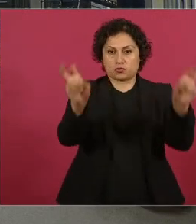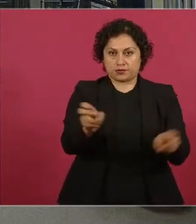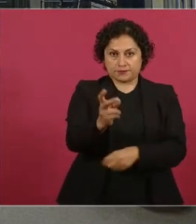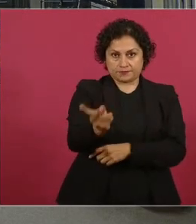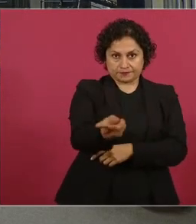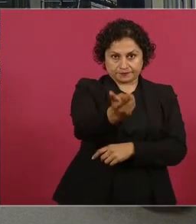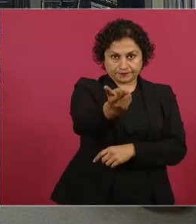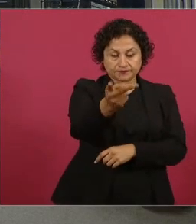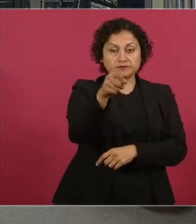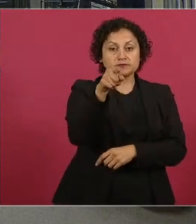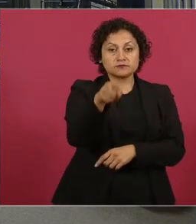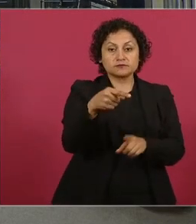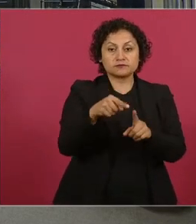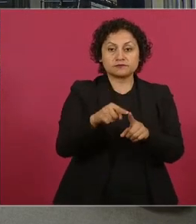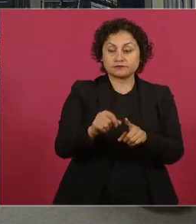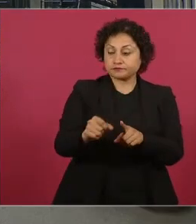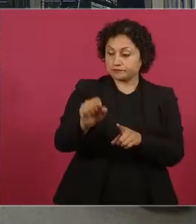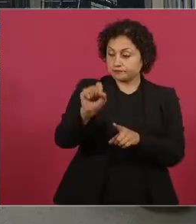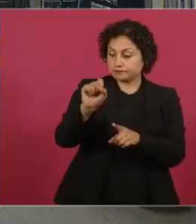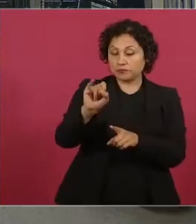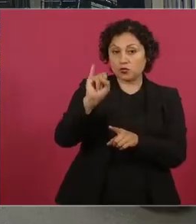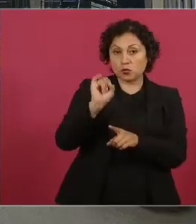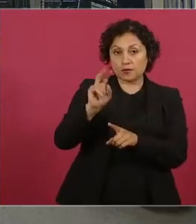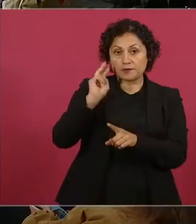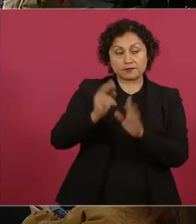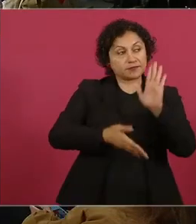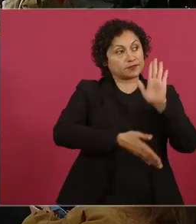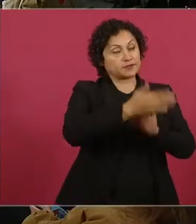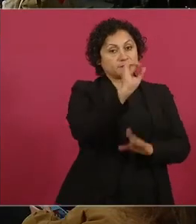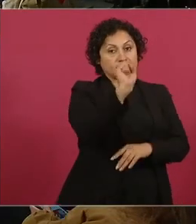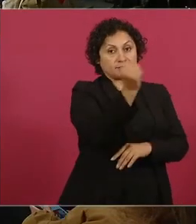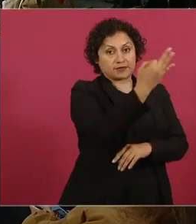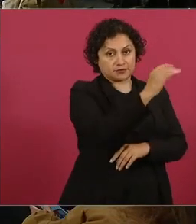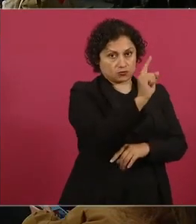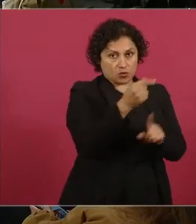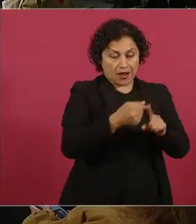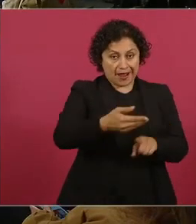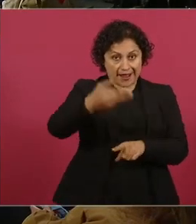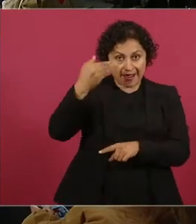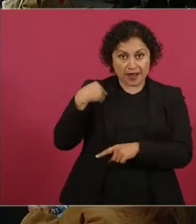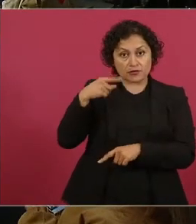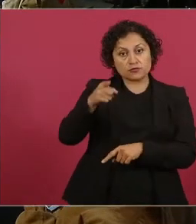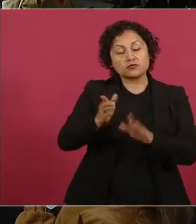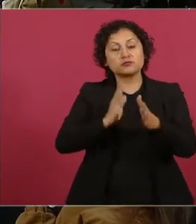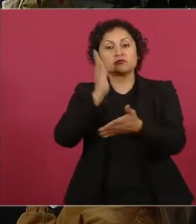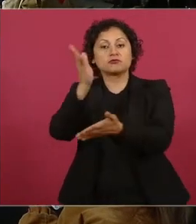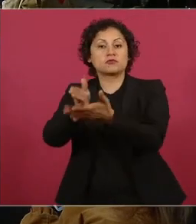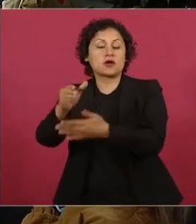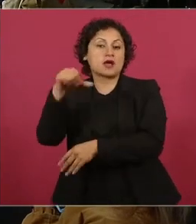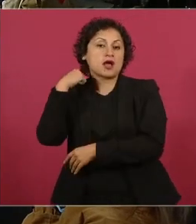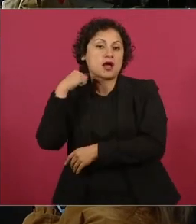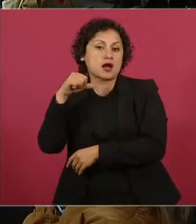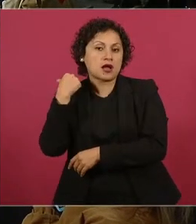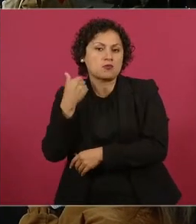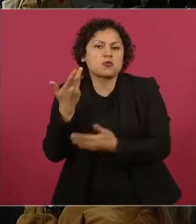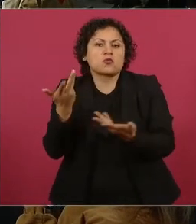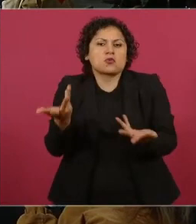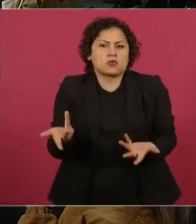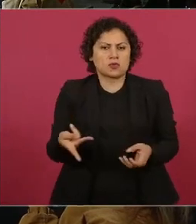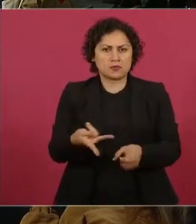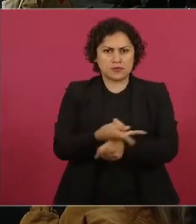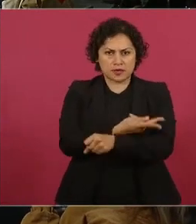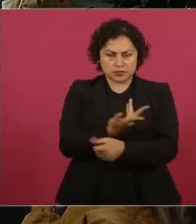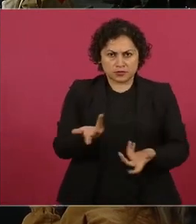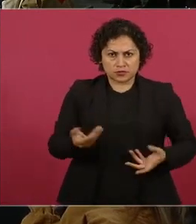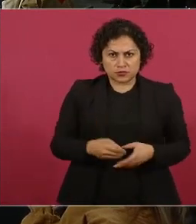San Francisco, tuvo usted una reunión ahí en Acapulco. ¿Qué datos le dieron? ¿Cuál es el corte? Al parecer hay